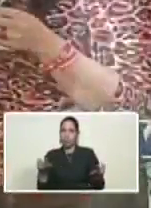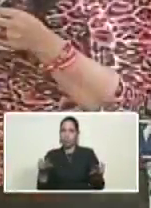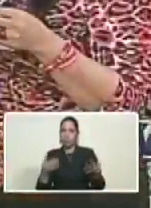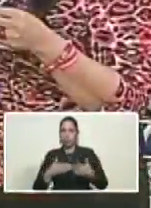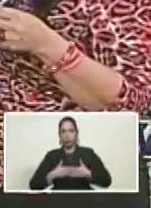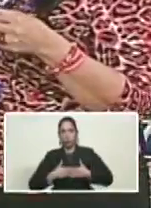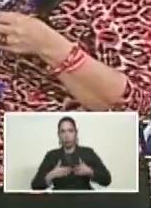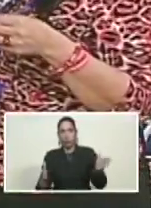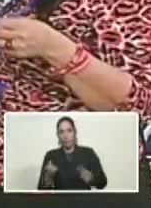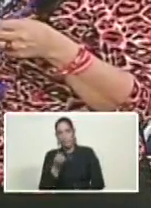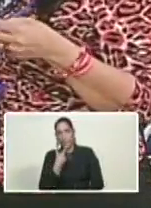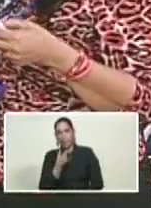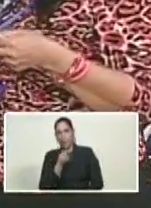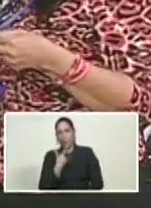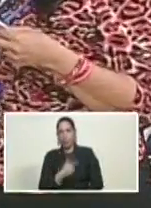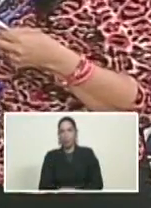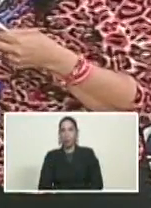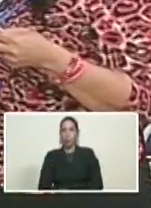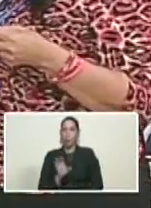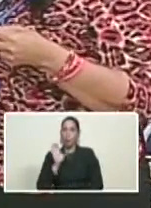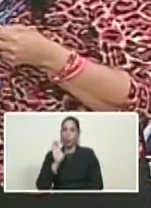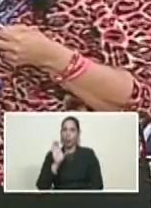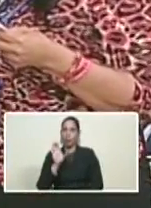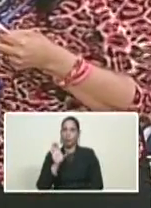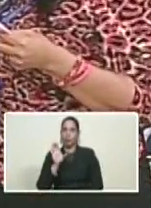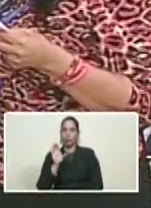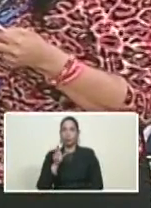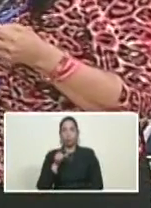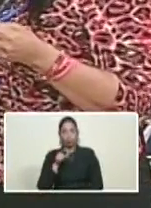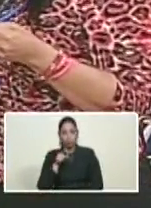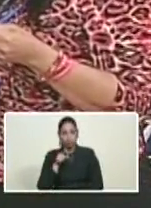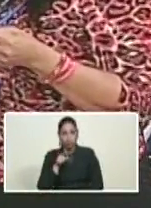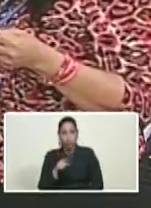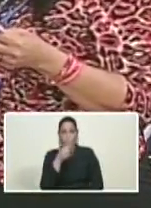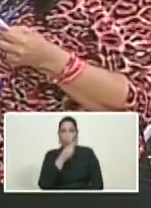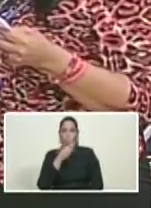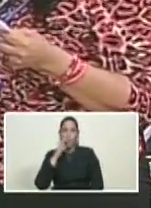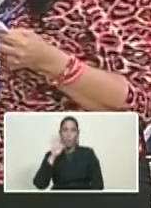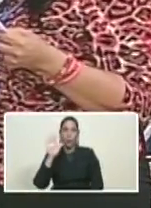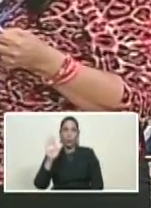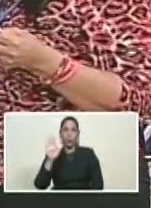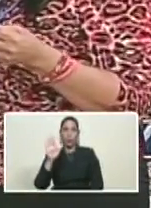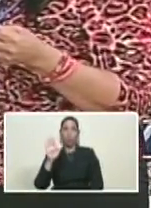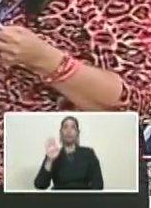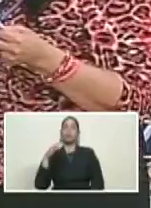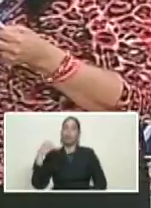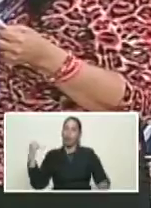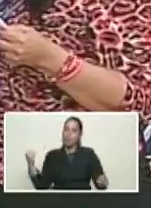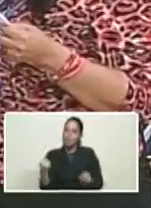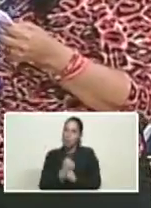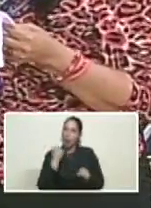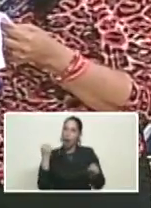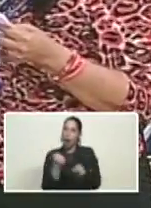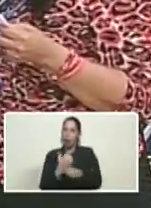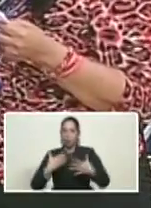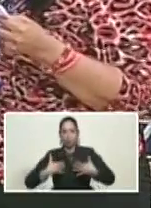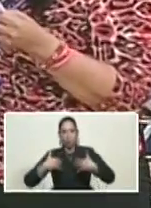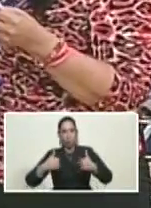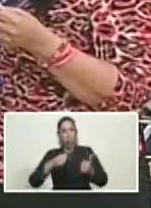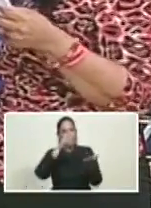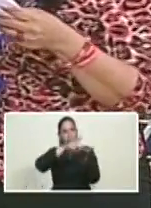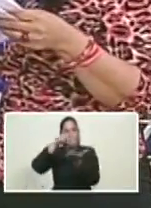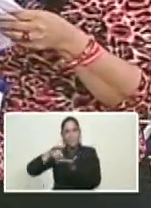de medicamentos e insumos en el país, y para ello se comprometió la clase obrera en salud en